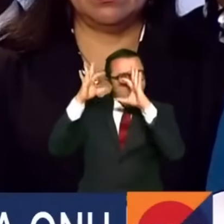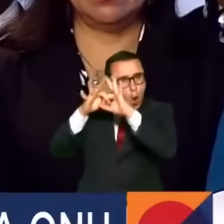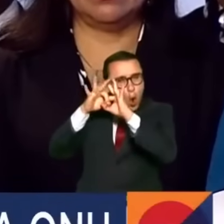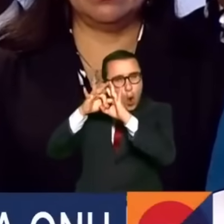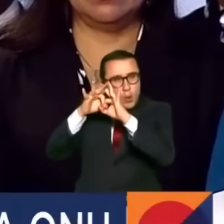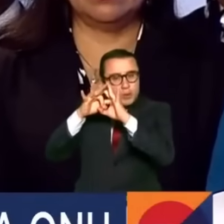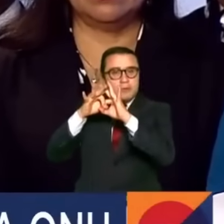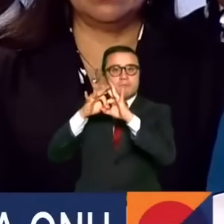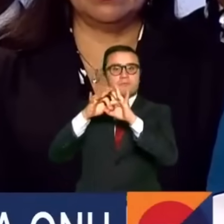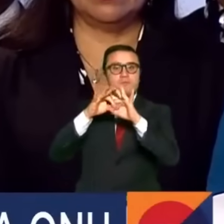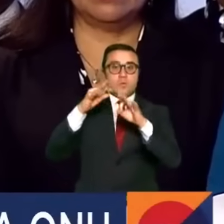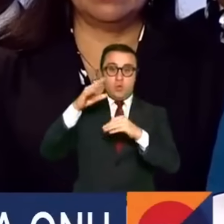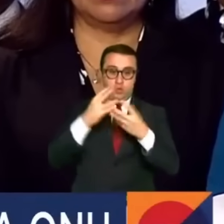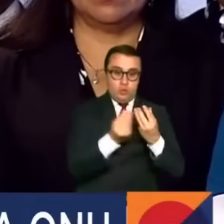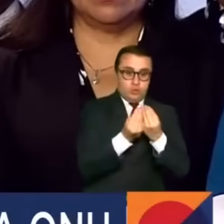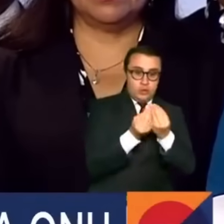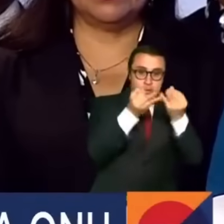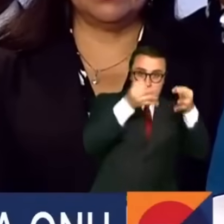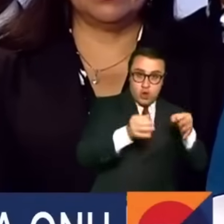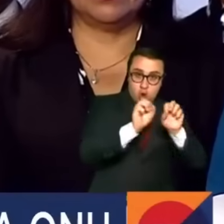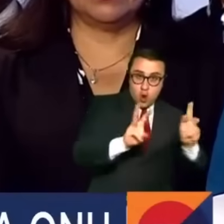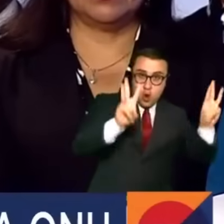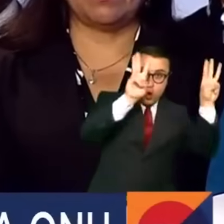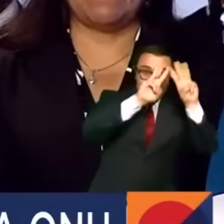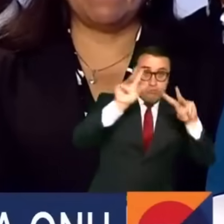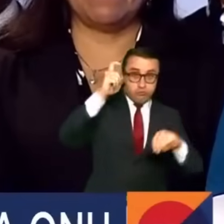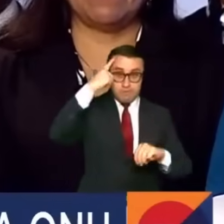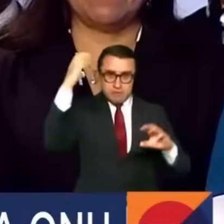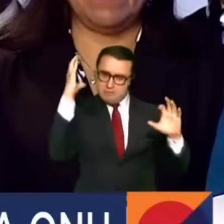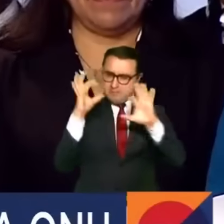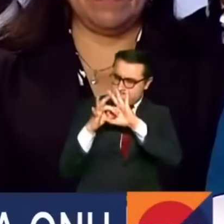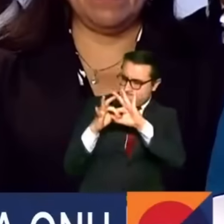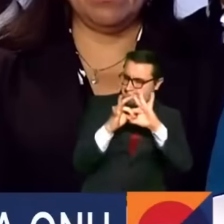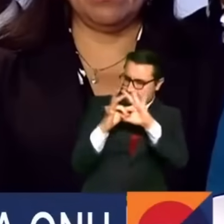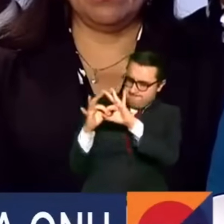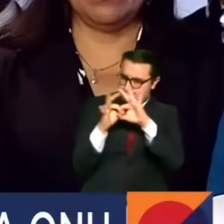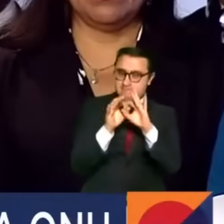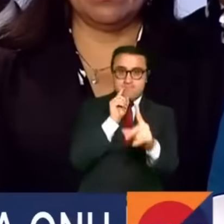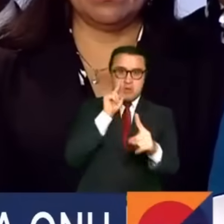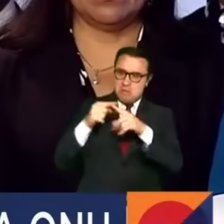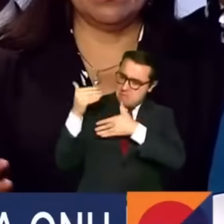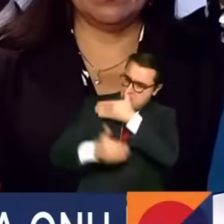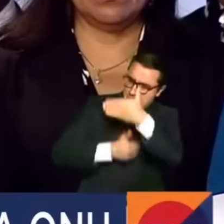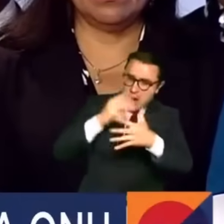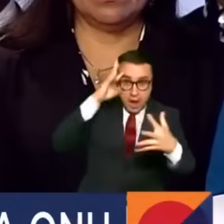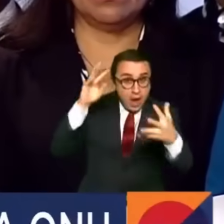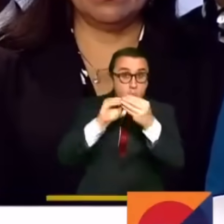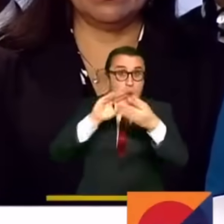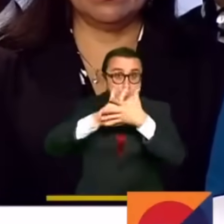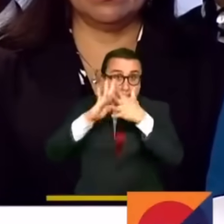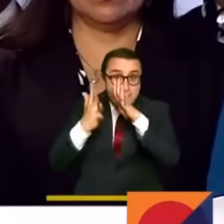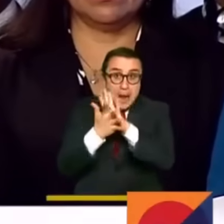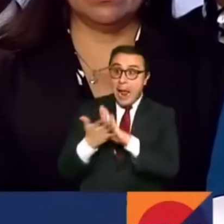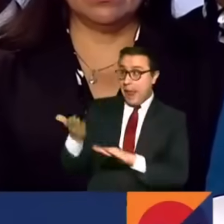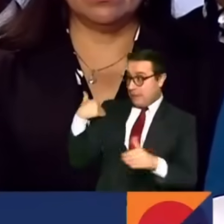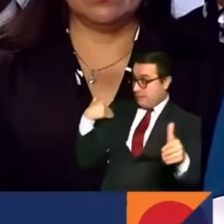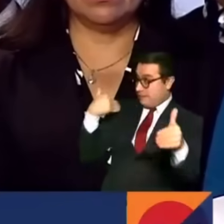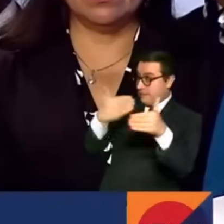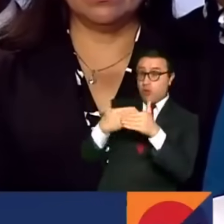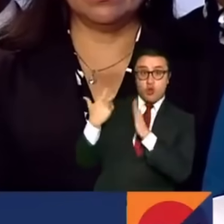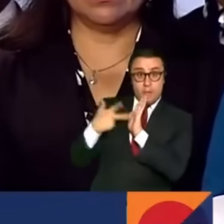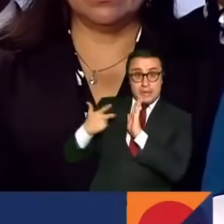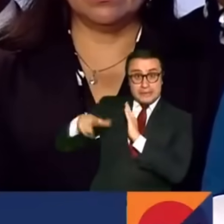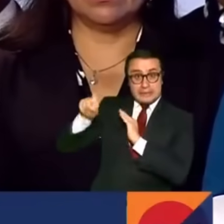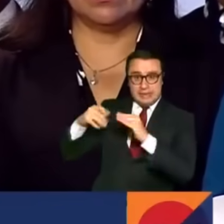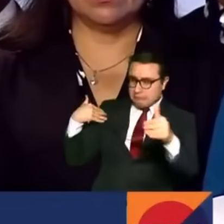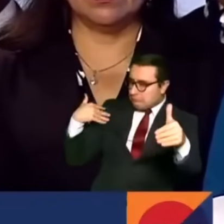y el gobierno colombiano en el avance de este acuerdo de paz de 2016, los pilares